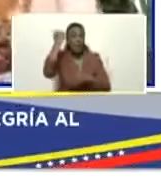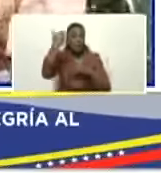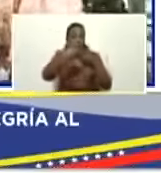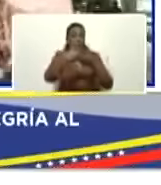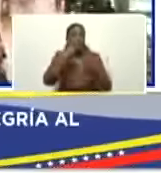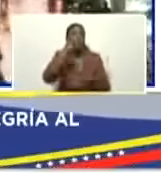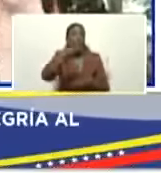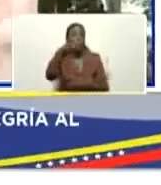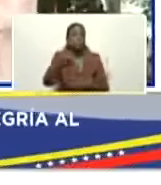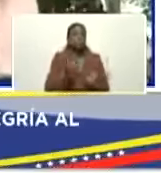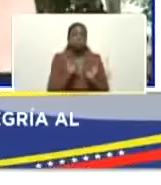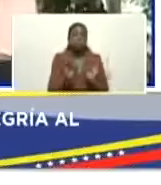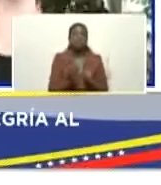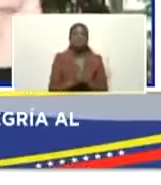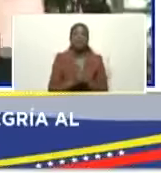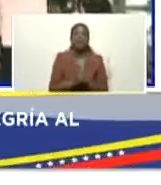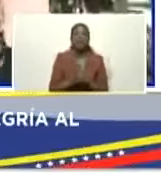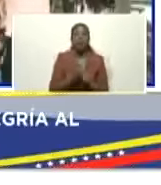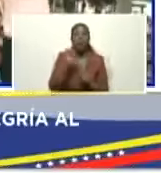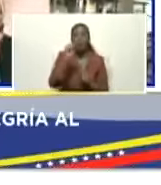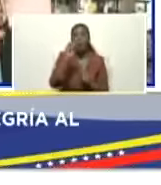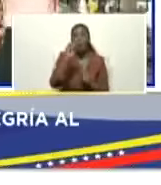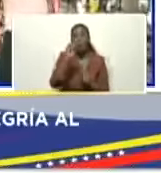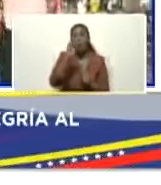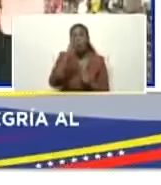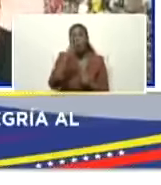ideológica del Obelisco.